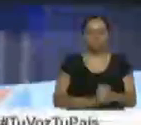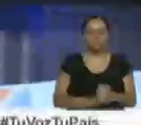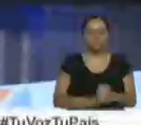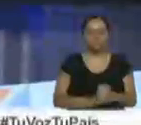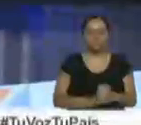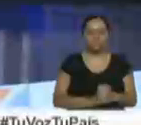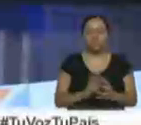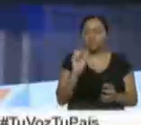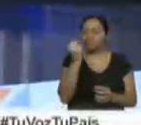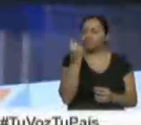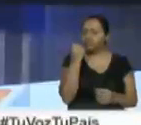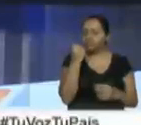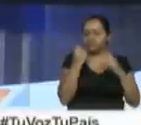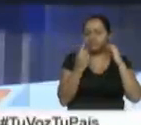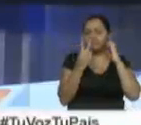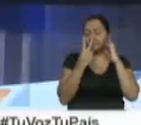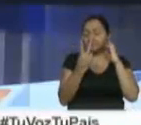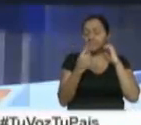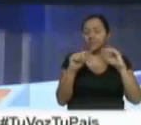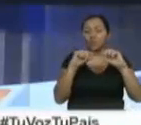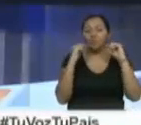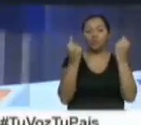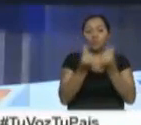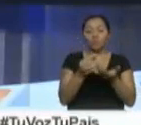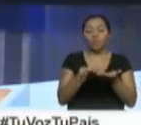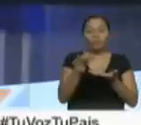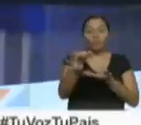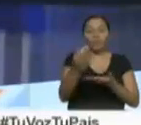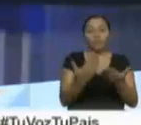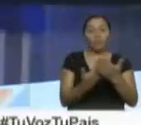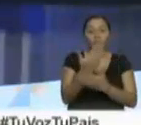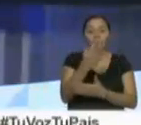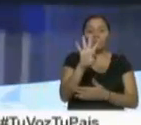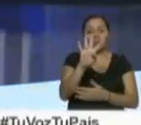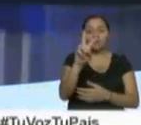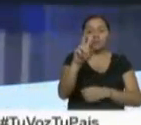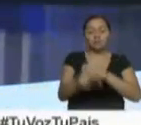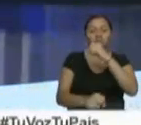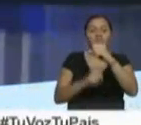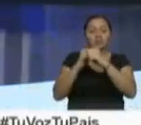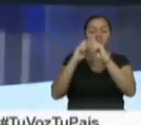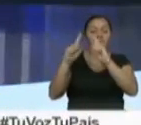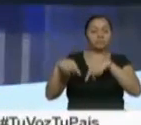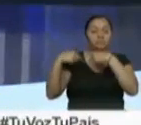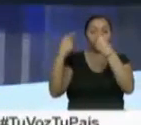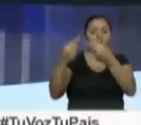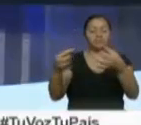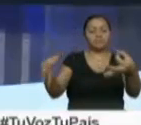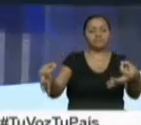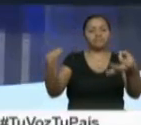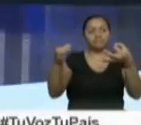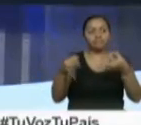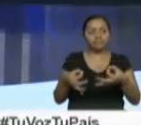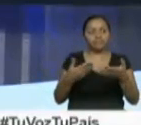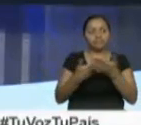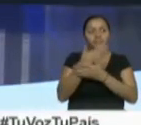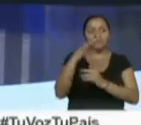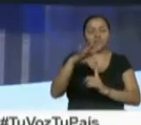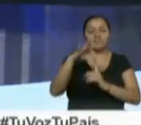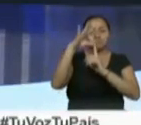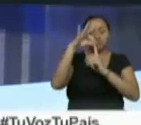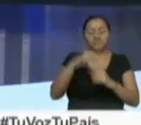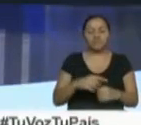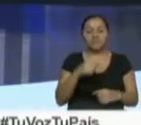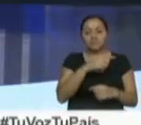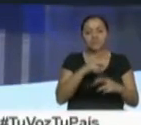Bueno, y esto pasó hace apenas instantes. El grupo Pueblo Nuevo, con 42 años de trayectoria, recibió la condecoración al mérito en el grado de